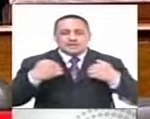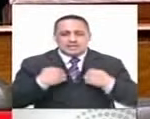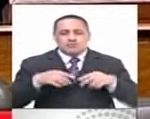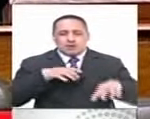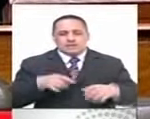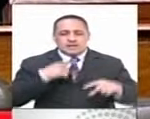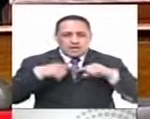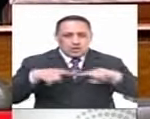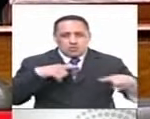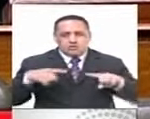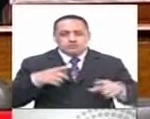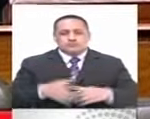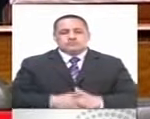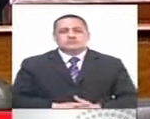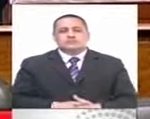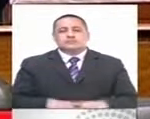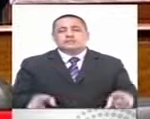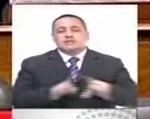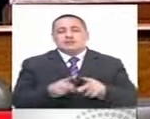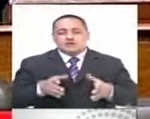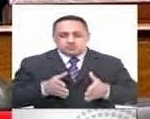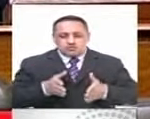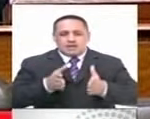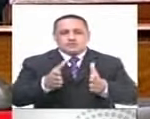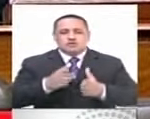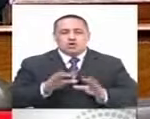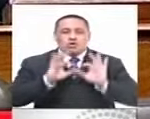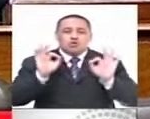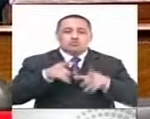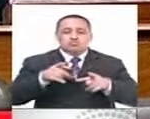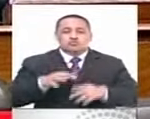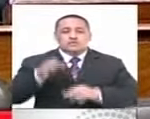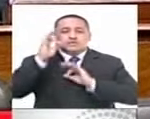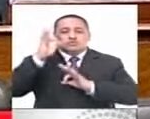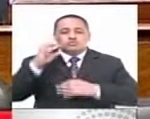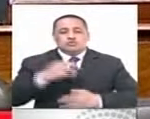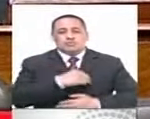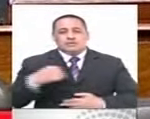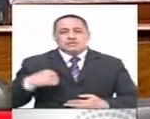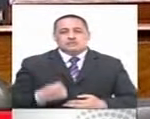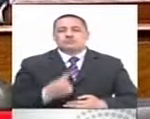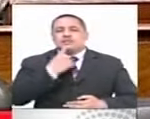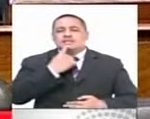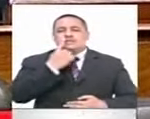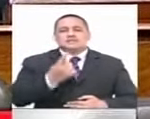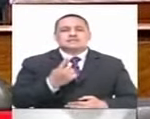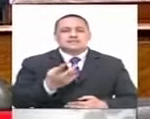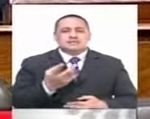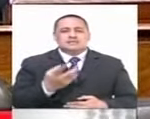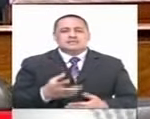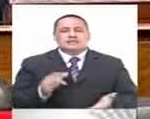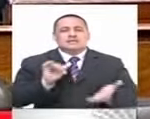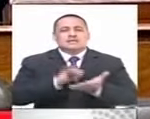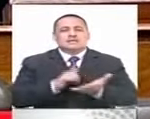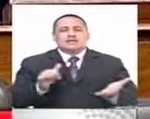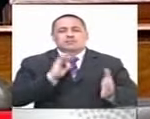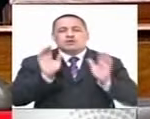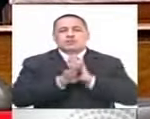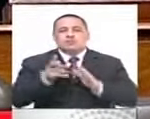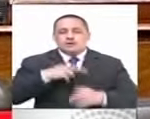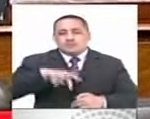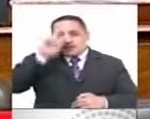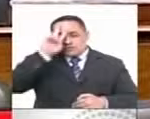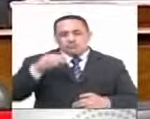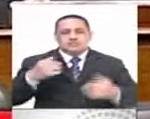coordinaciones. En sus líneas o en su discurso, señora Premier, usted ha dicho de que el Perú pasa